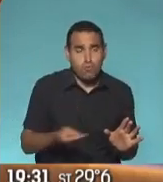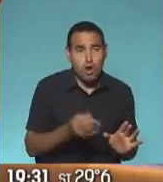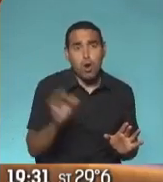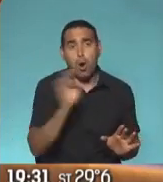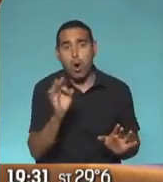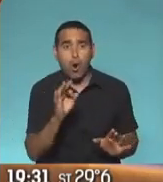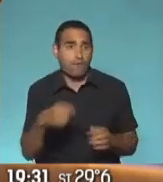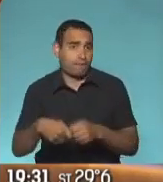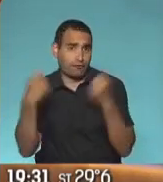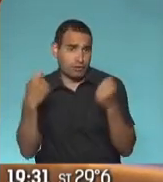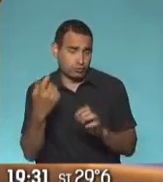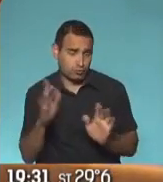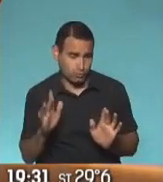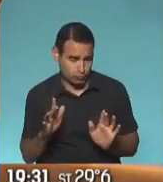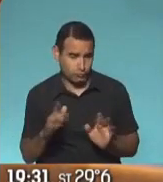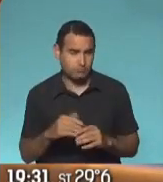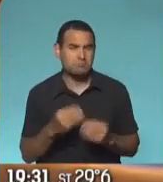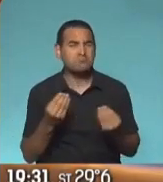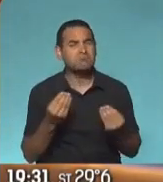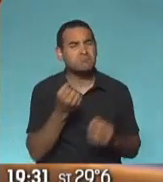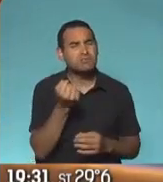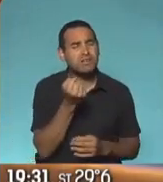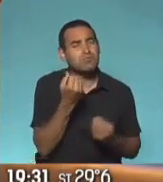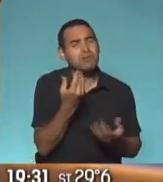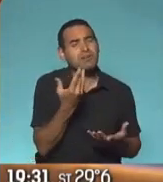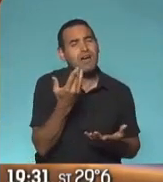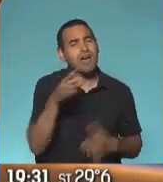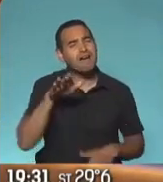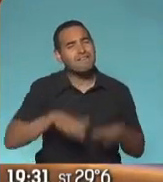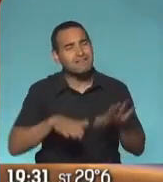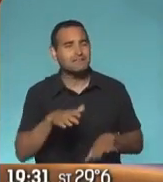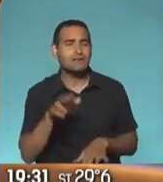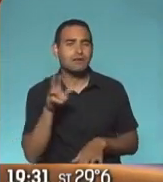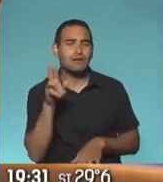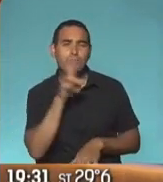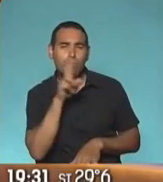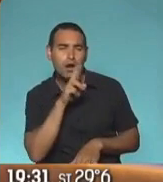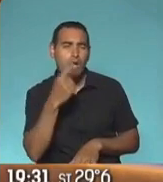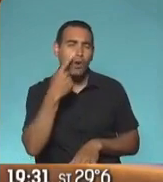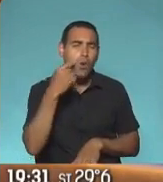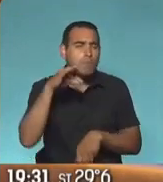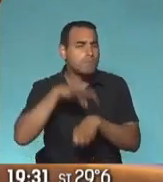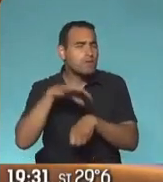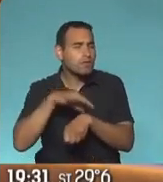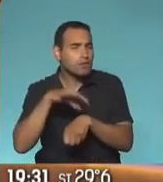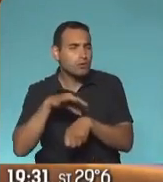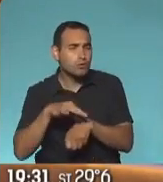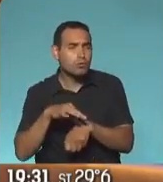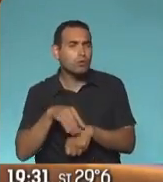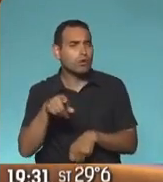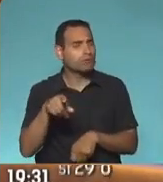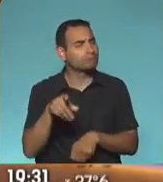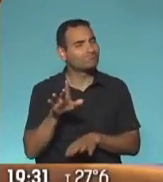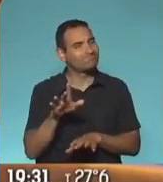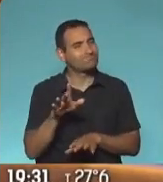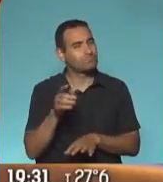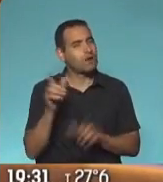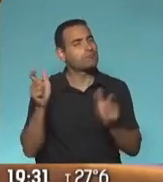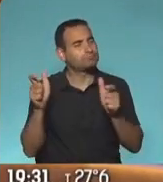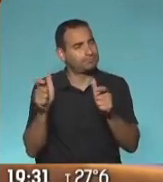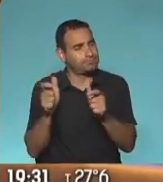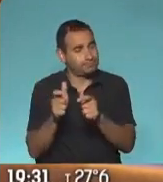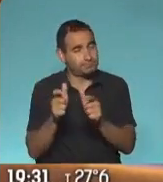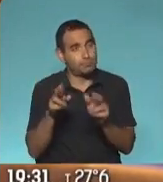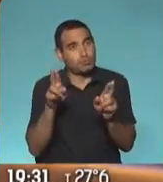qué es importante esto? Porque muchas veces algunas médicas y médicos, cada vez son menos,